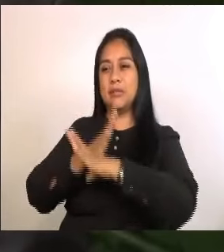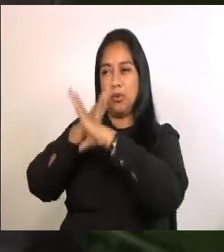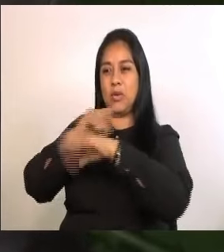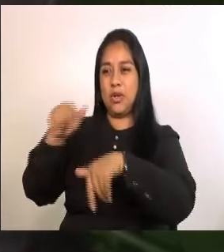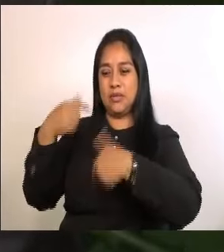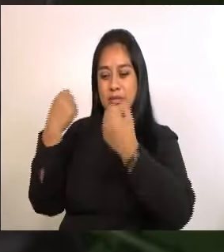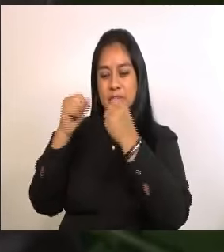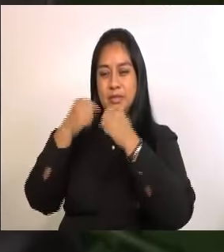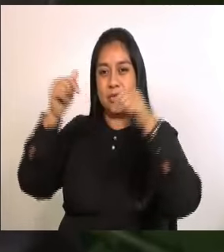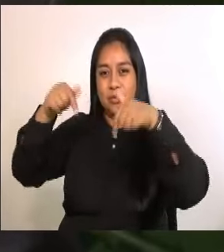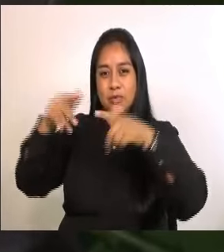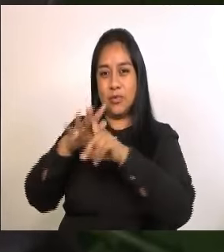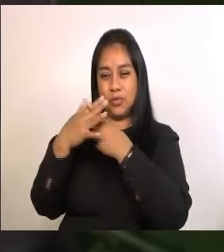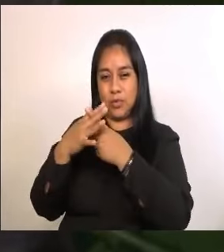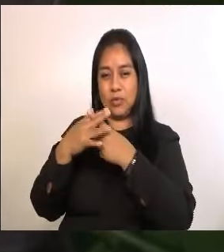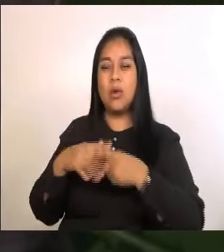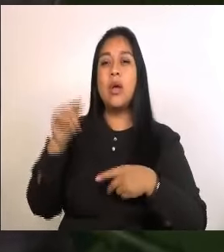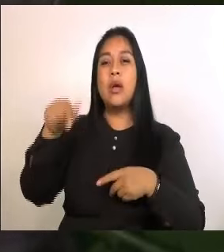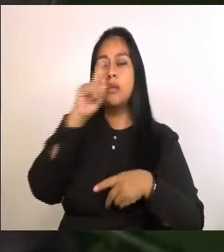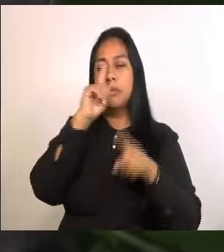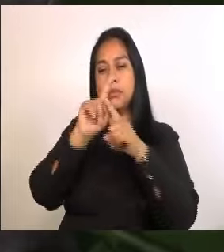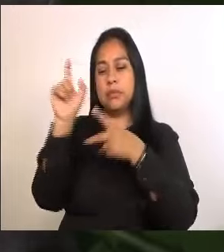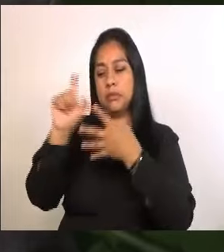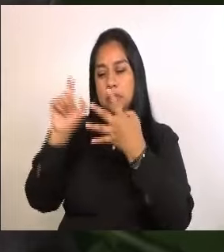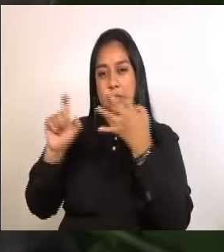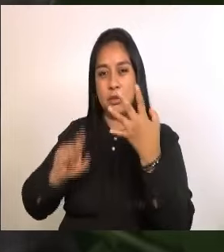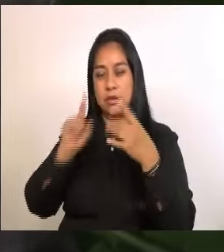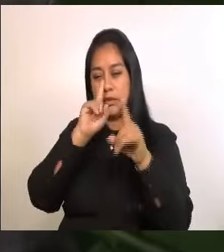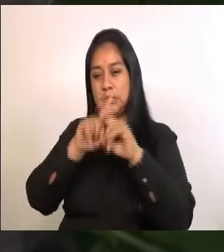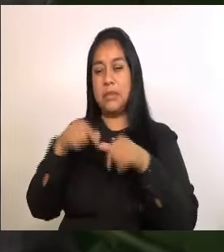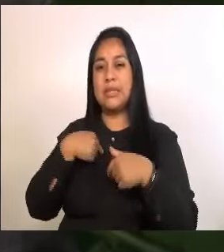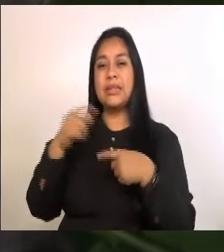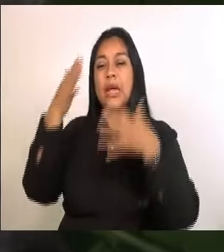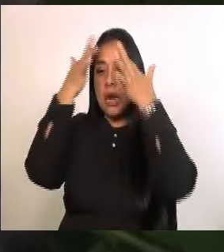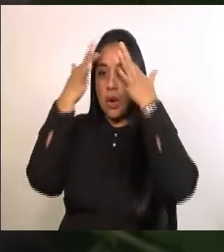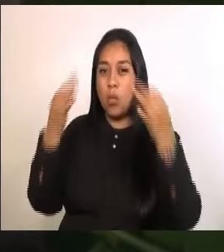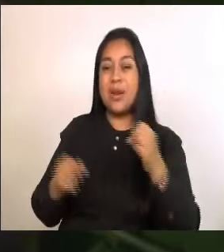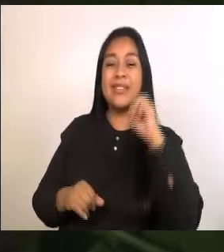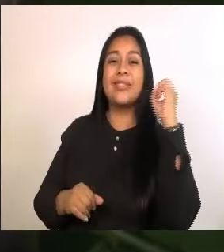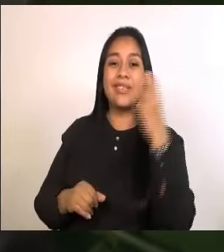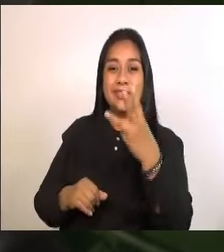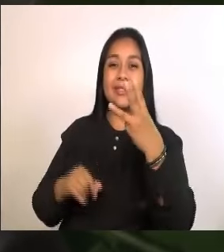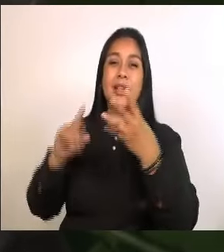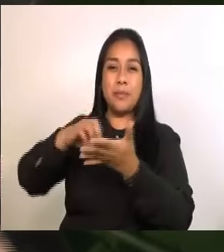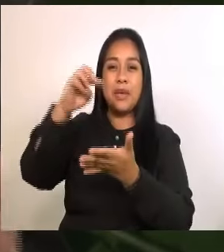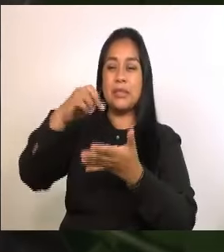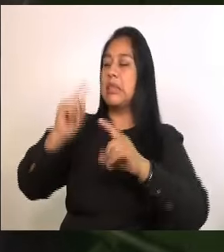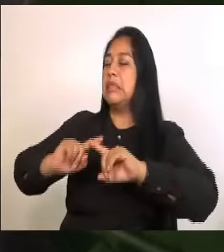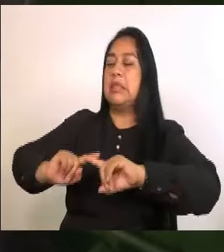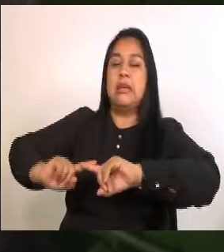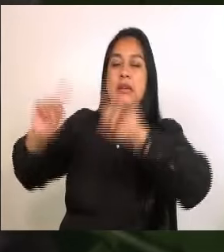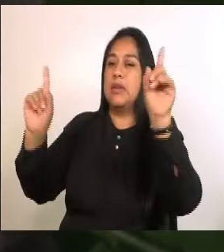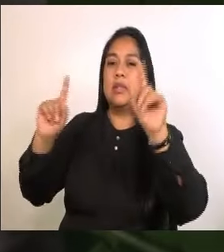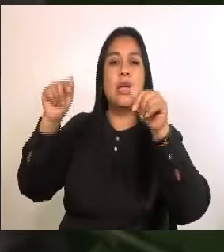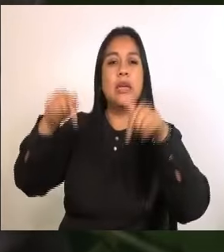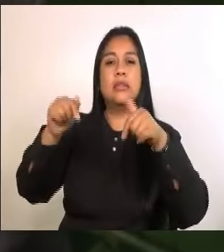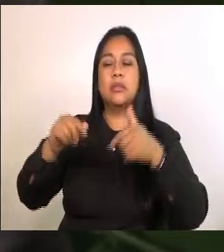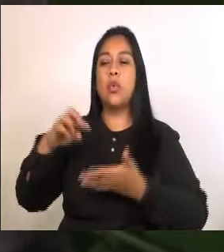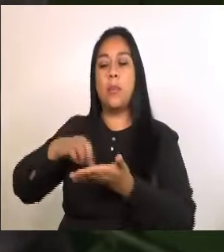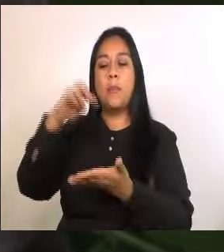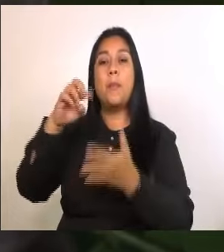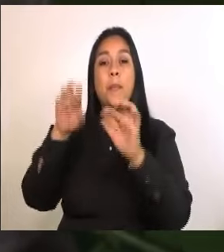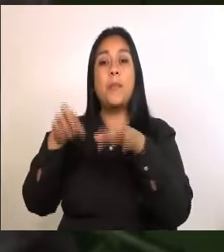esta situación. Las características de un acuerdo de tercer país seguro son totalmente diferentes. Estas son personas que están